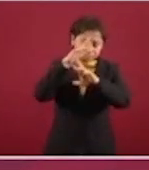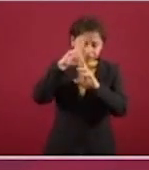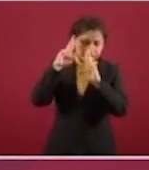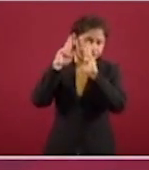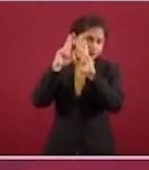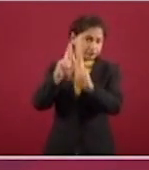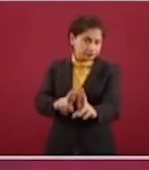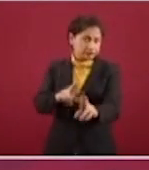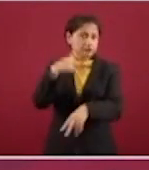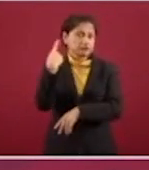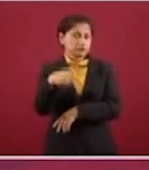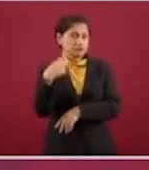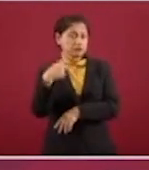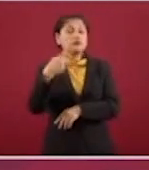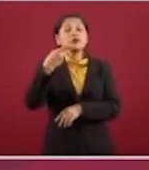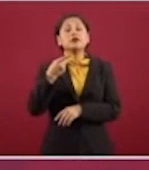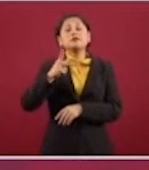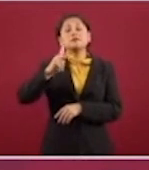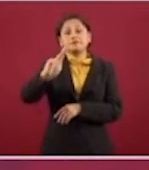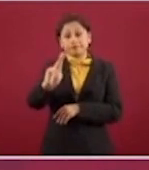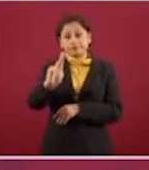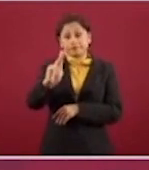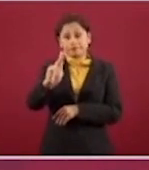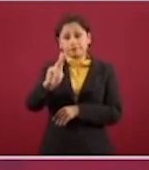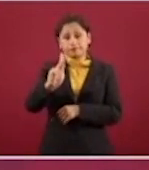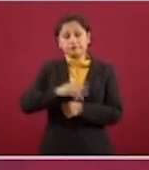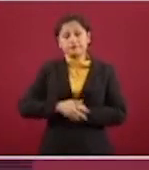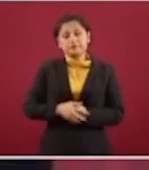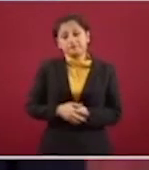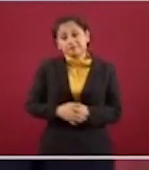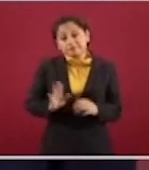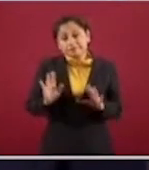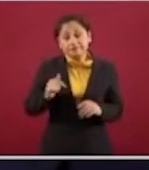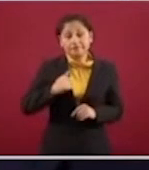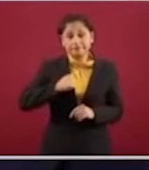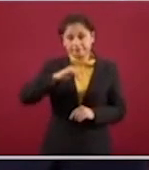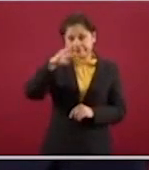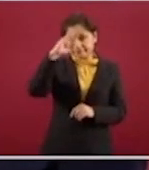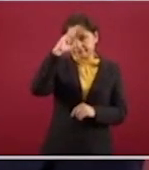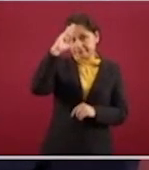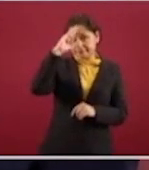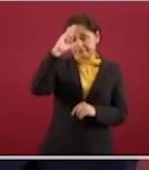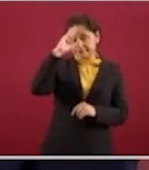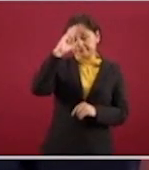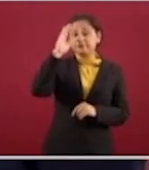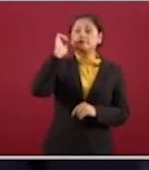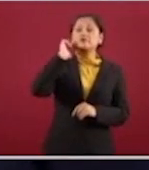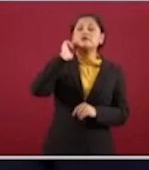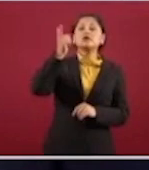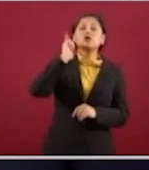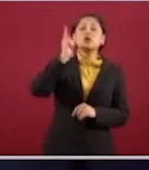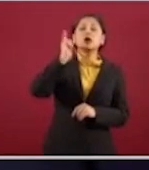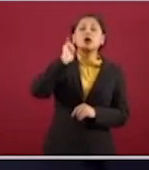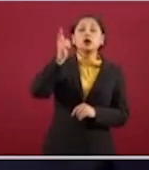México, pero ojalá y no se apueste